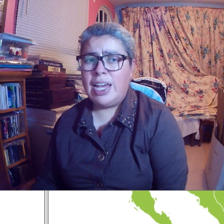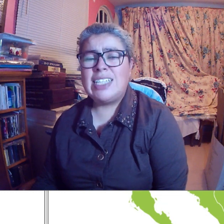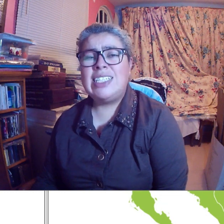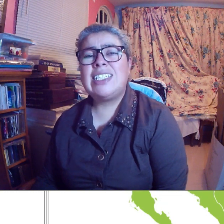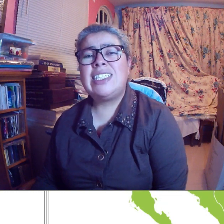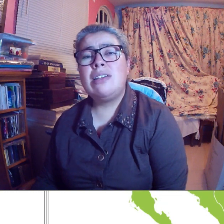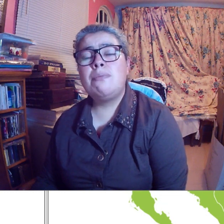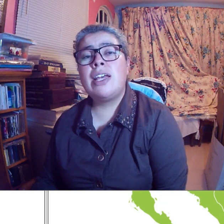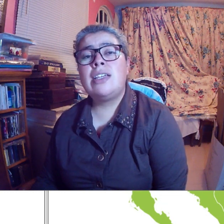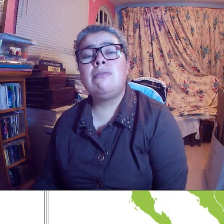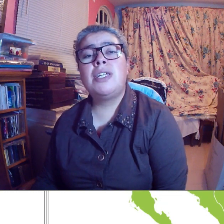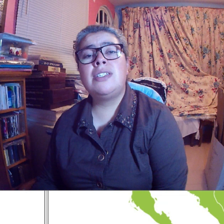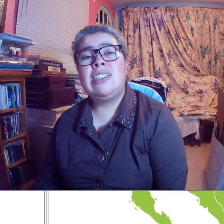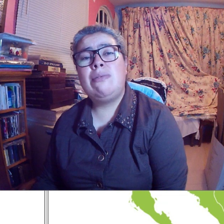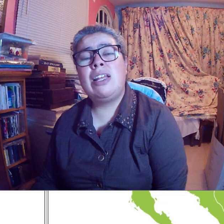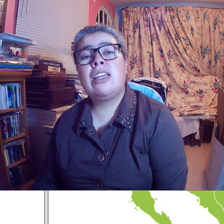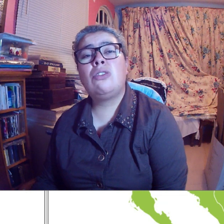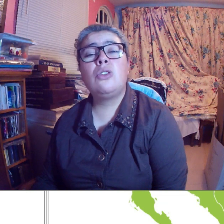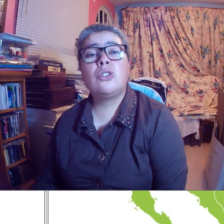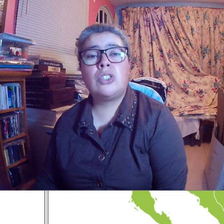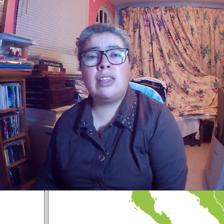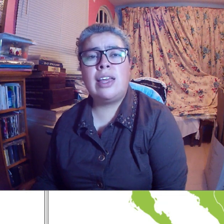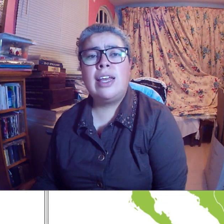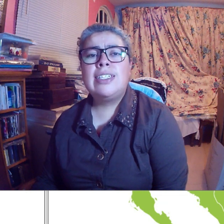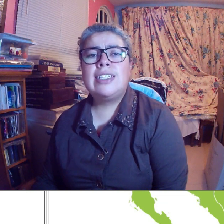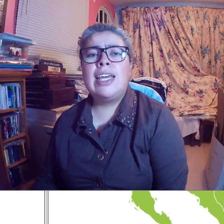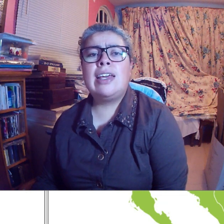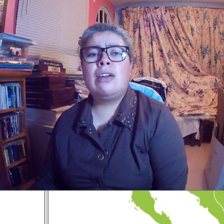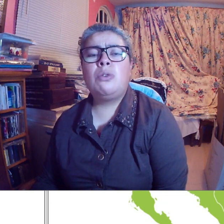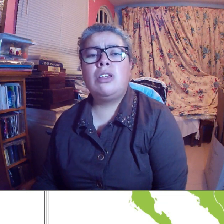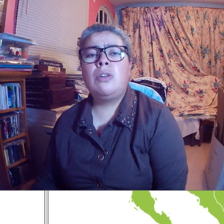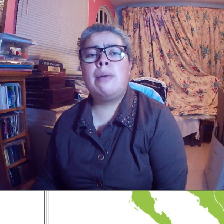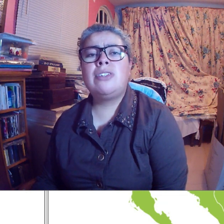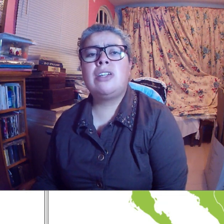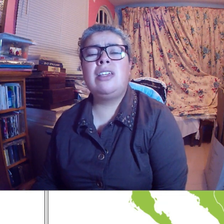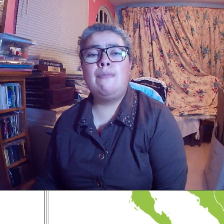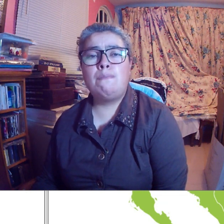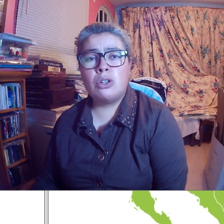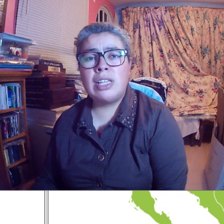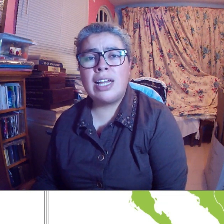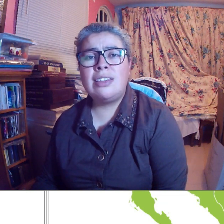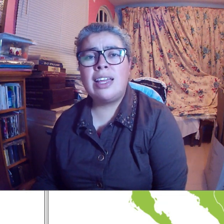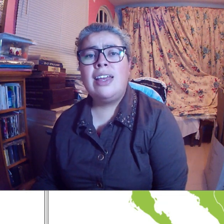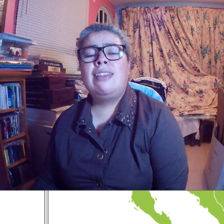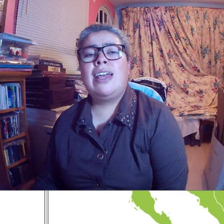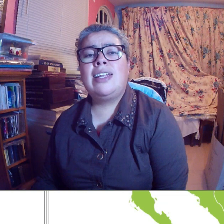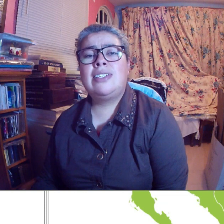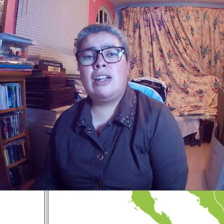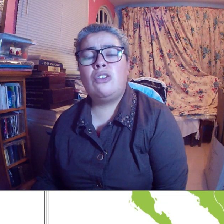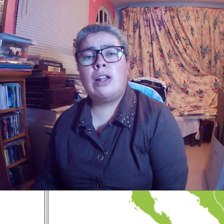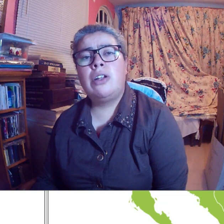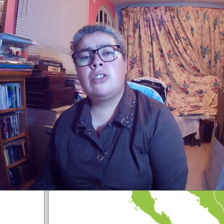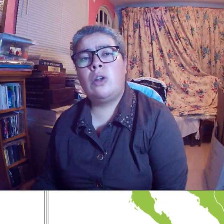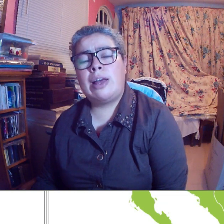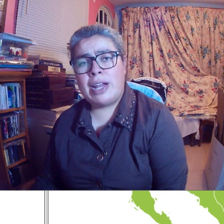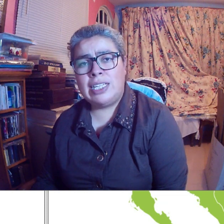niños. Así es que siempre es imprescindible que todo docente se ejecute en una marcha importante de ejercer